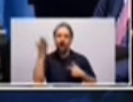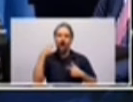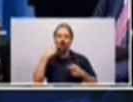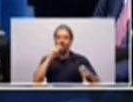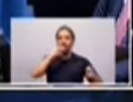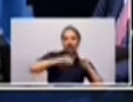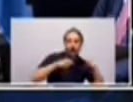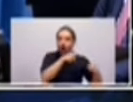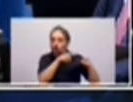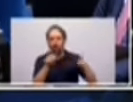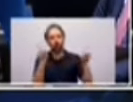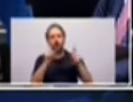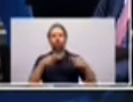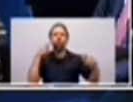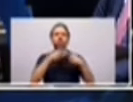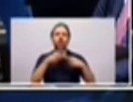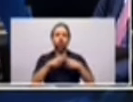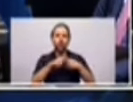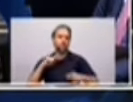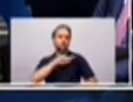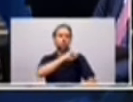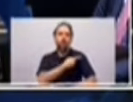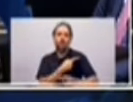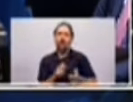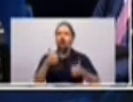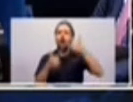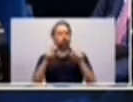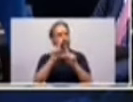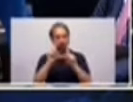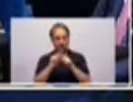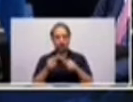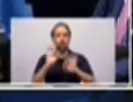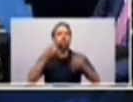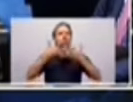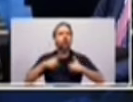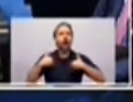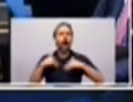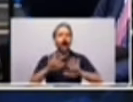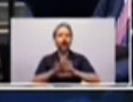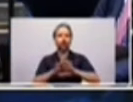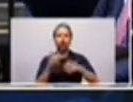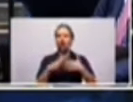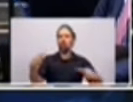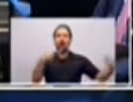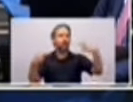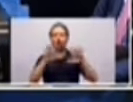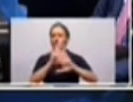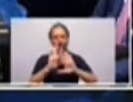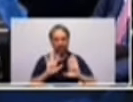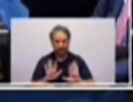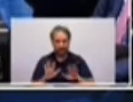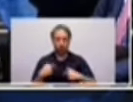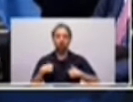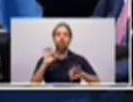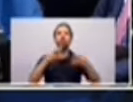acaudalados? ¿Ellos también perdieron un 18% de su rentabilidad, de sus beneficios, de sus ganancias? No.